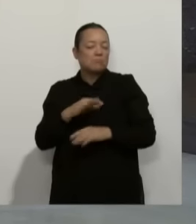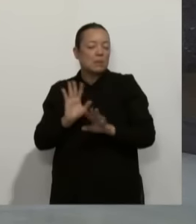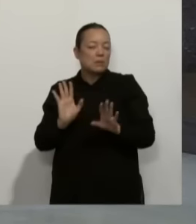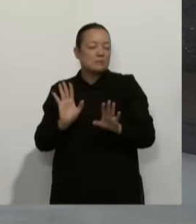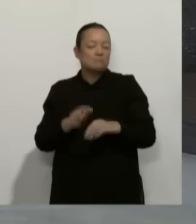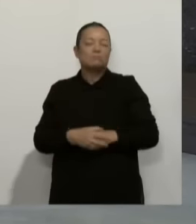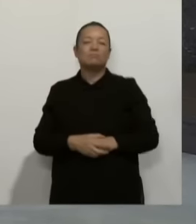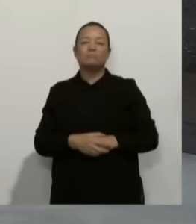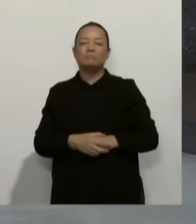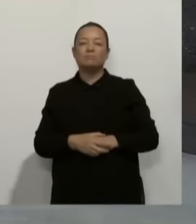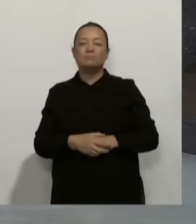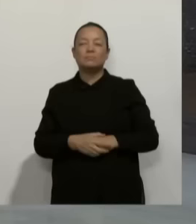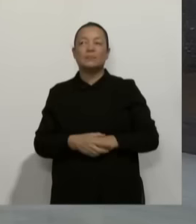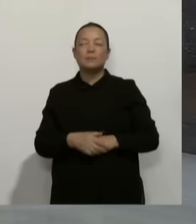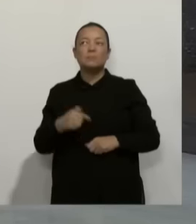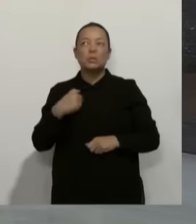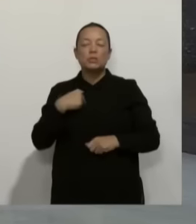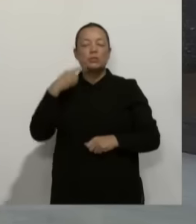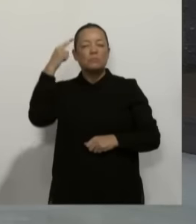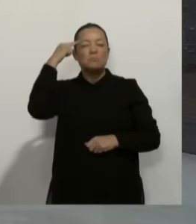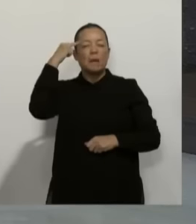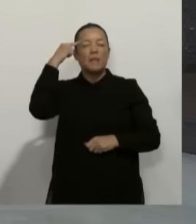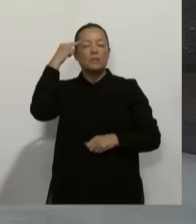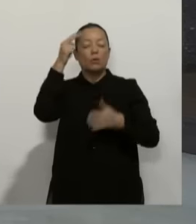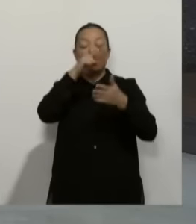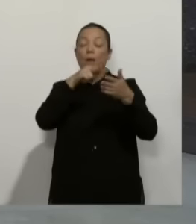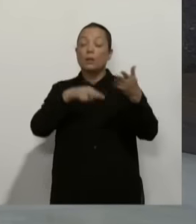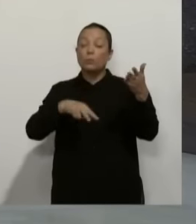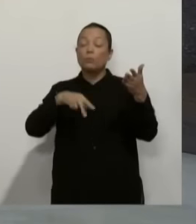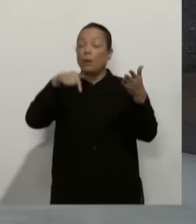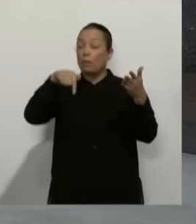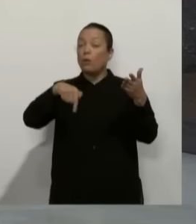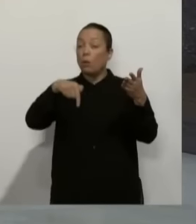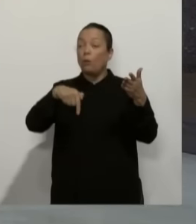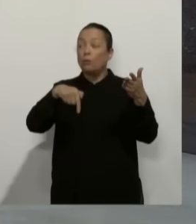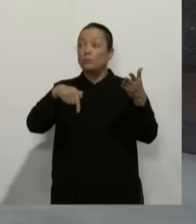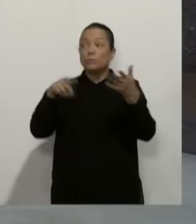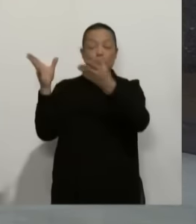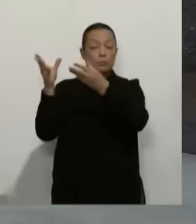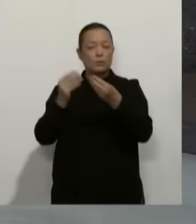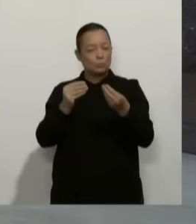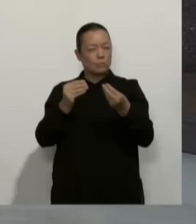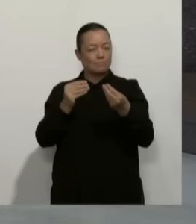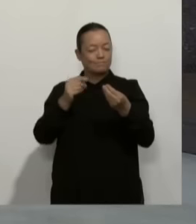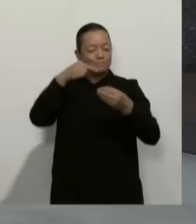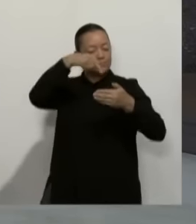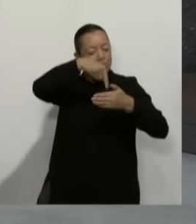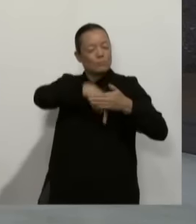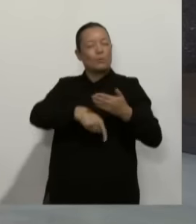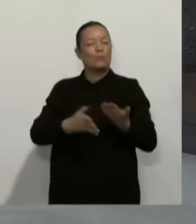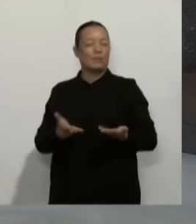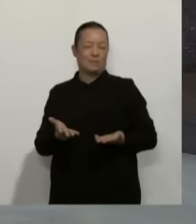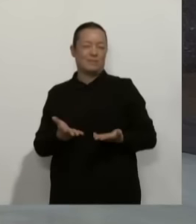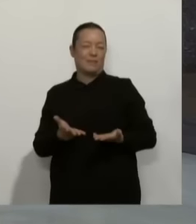menos. Sin embargo, creo que las lecturas de hoy nos permiten adentrarnos